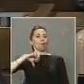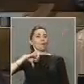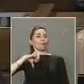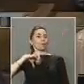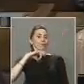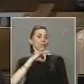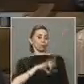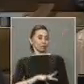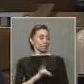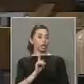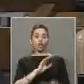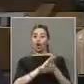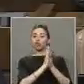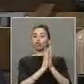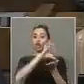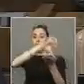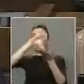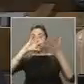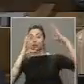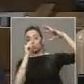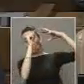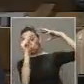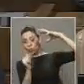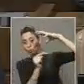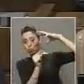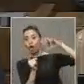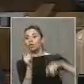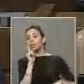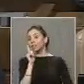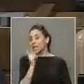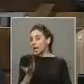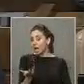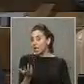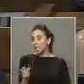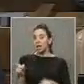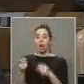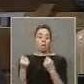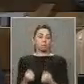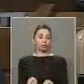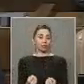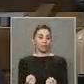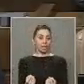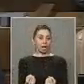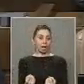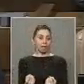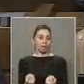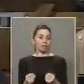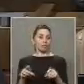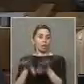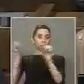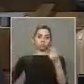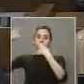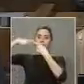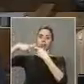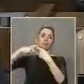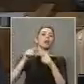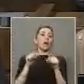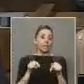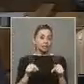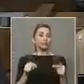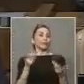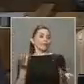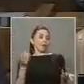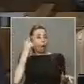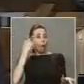Chile. No todos los países del mundo, señor Presidente, gozan de esta posibilidad y esto logra, obviamente, es un